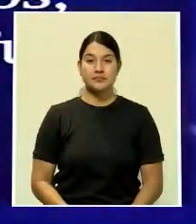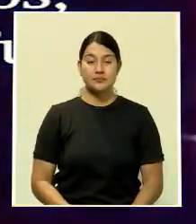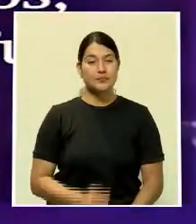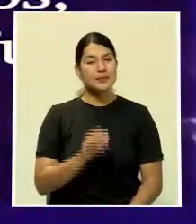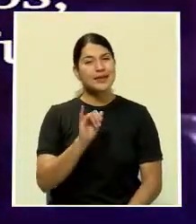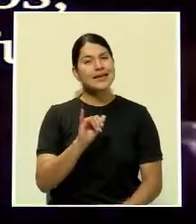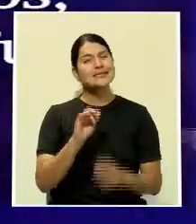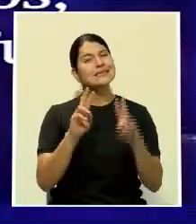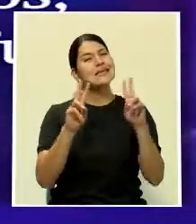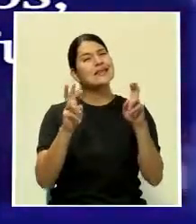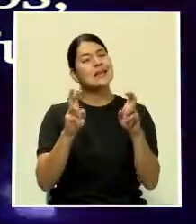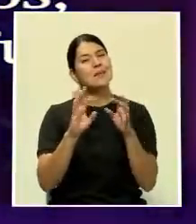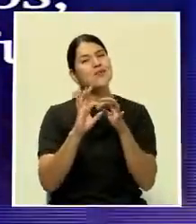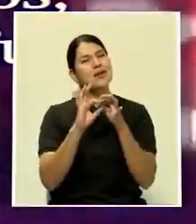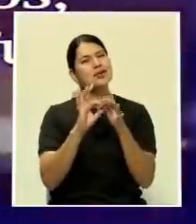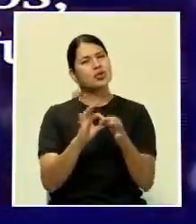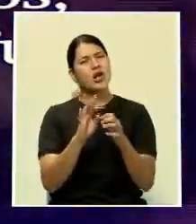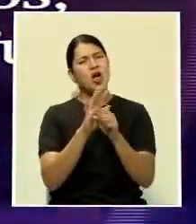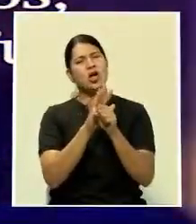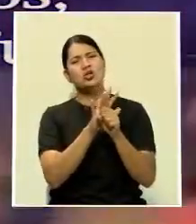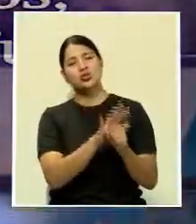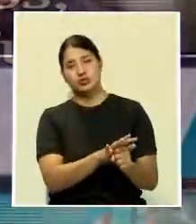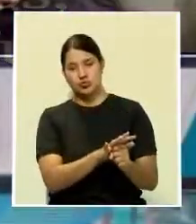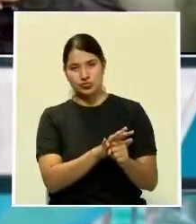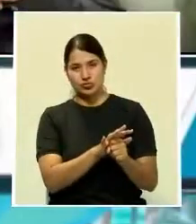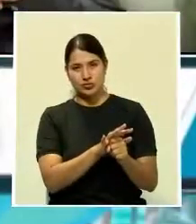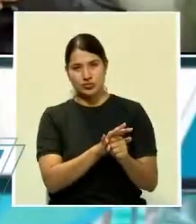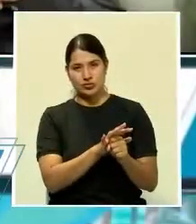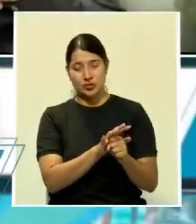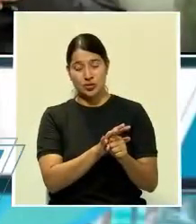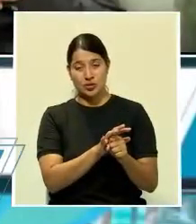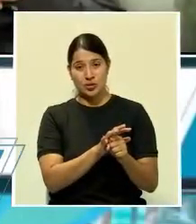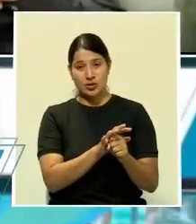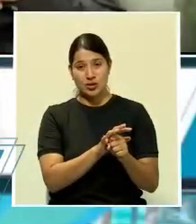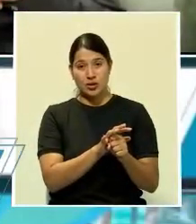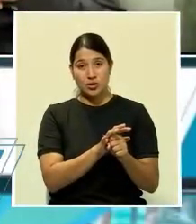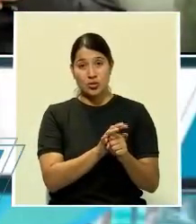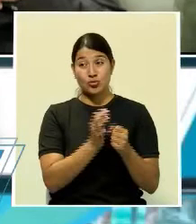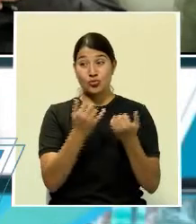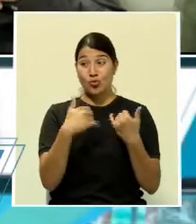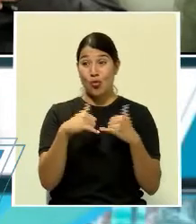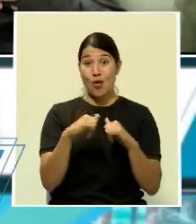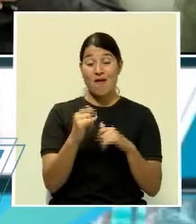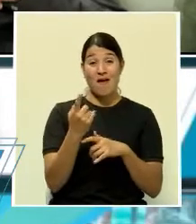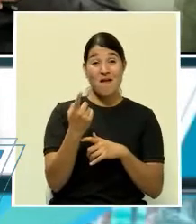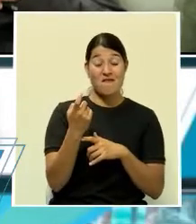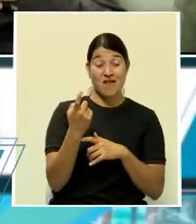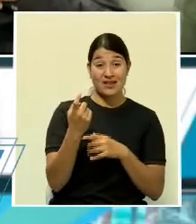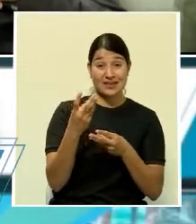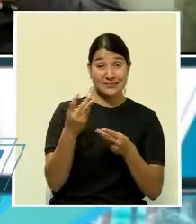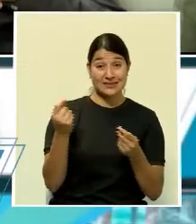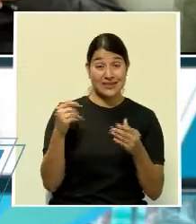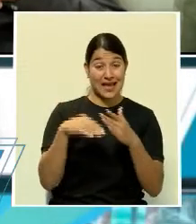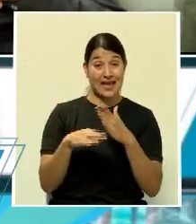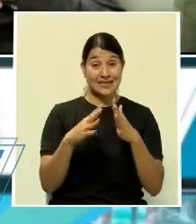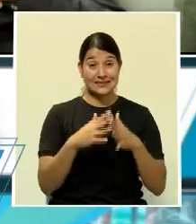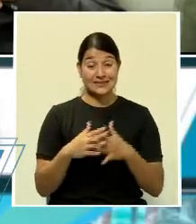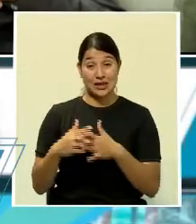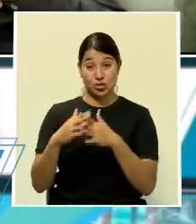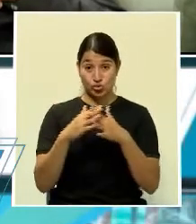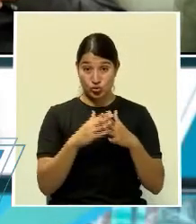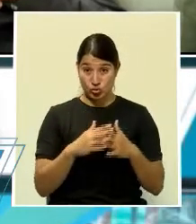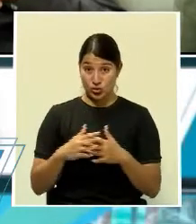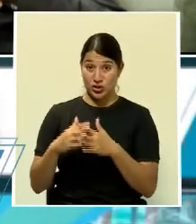Este tema de la xenofobia está completamente pendiente en los Estados Unidos y ha tenido